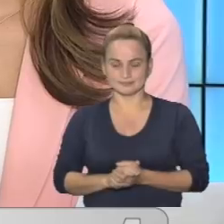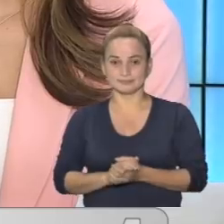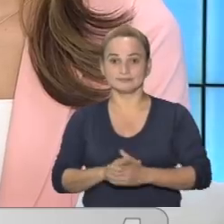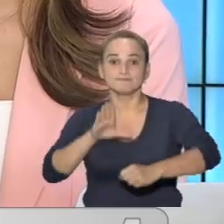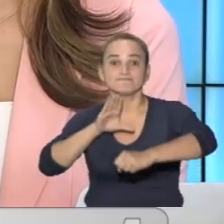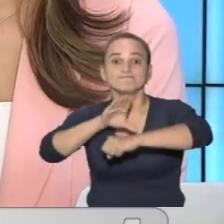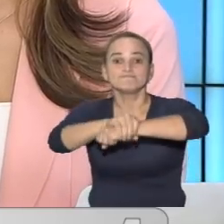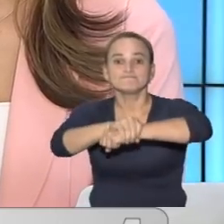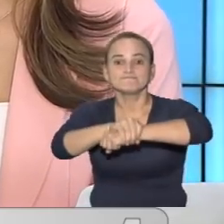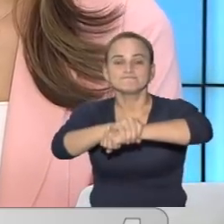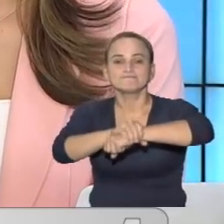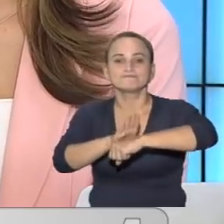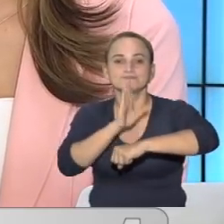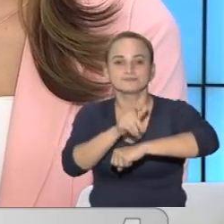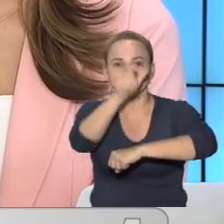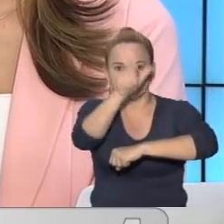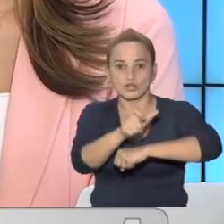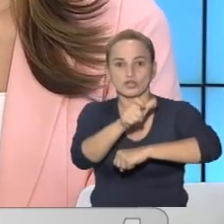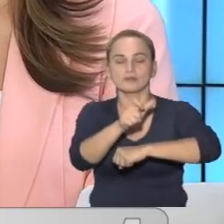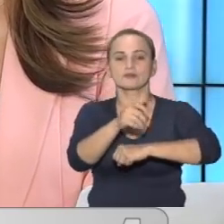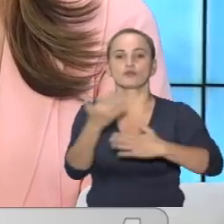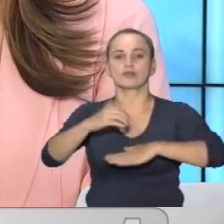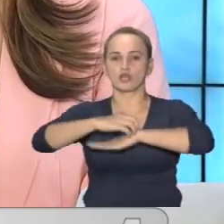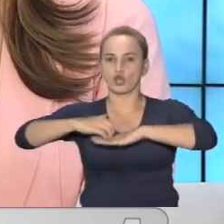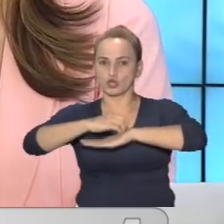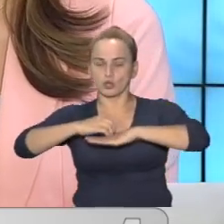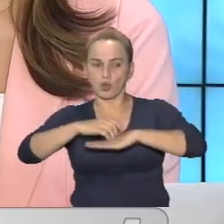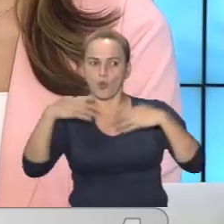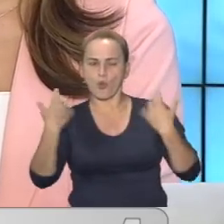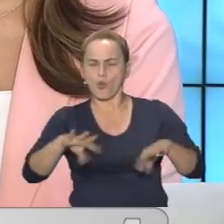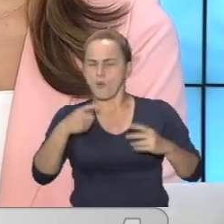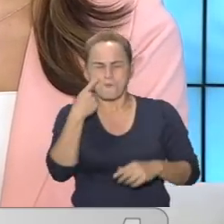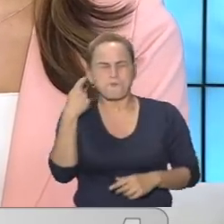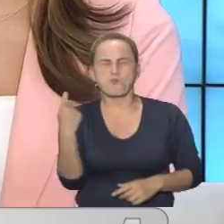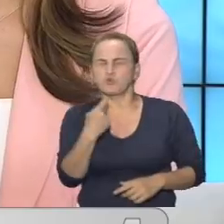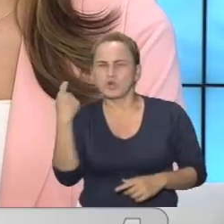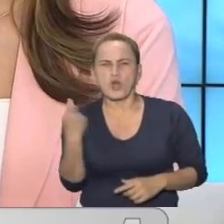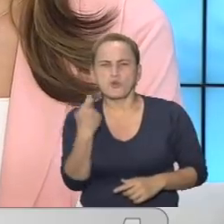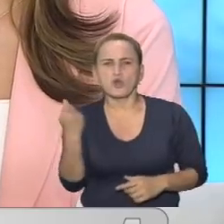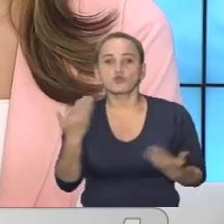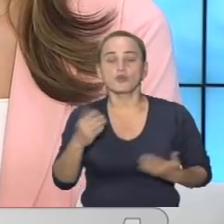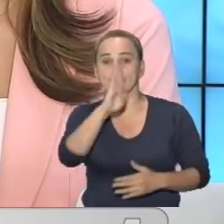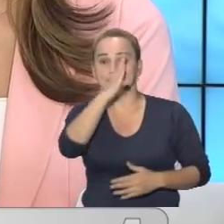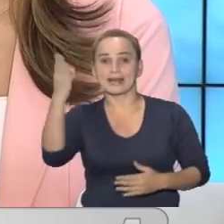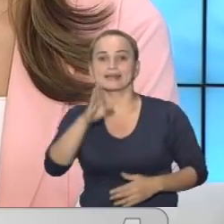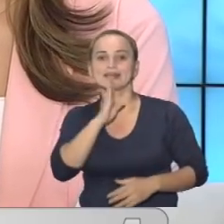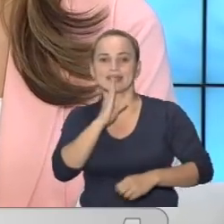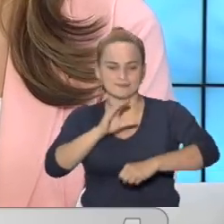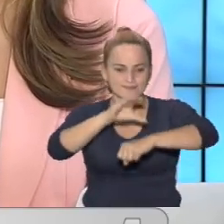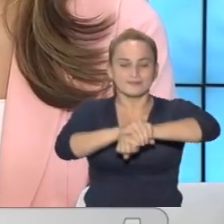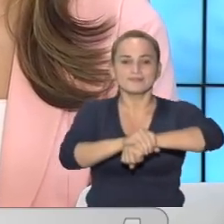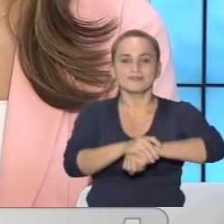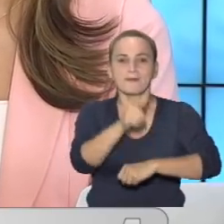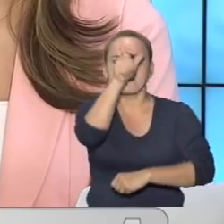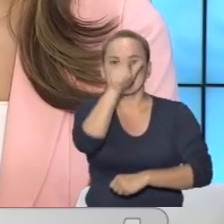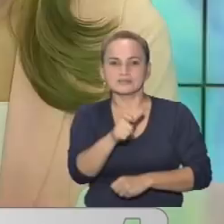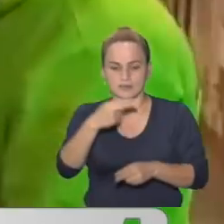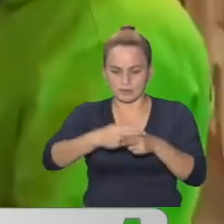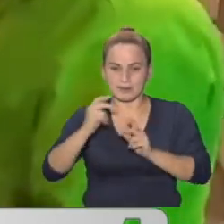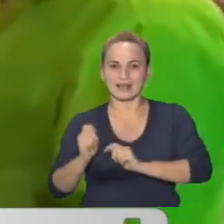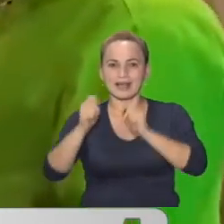fue capturado en el departamento de Tolima el objetivo número uno de la policía en Barranquilla. Se trata de alias El Negro